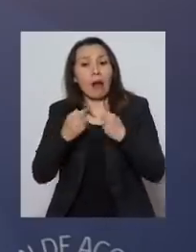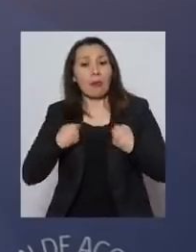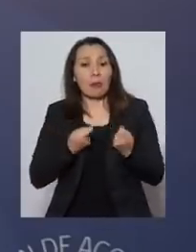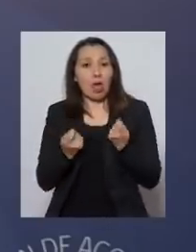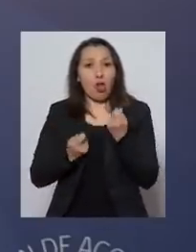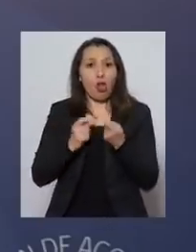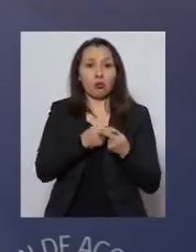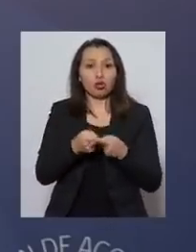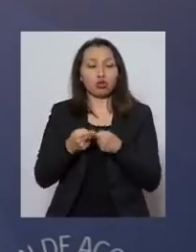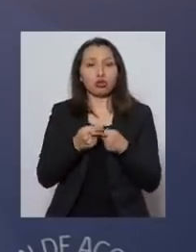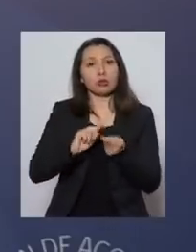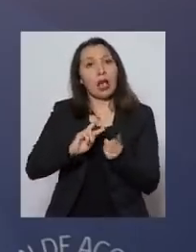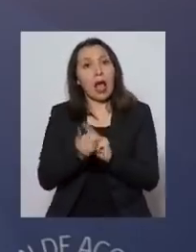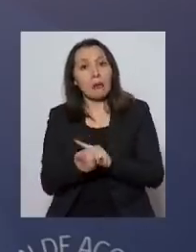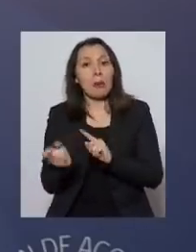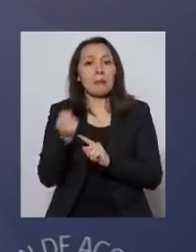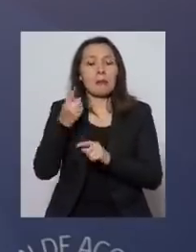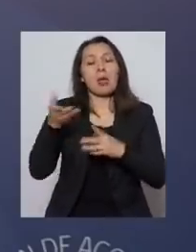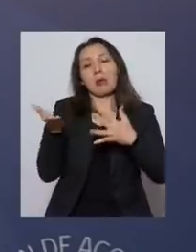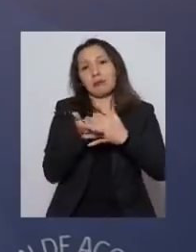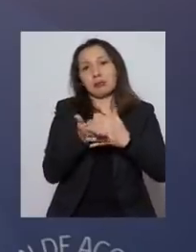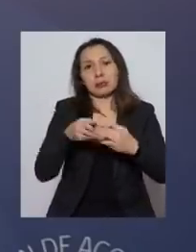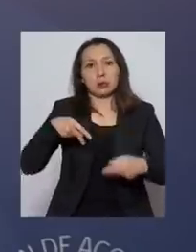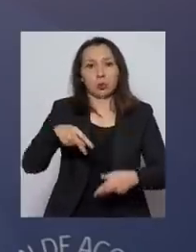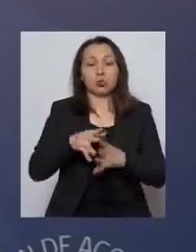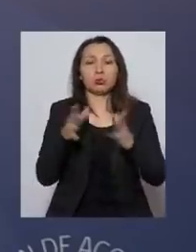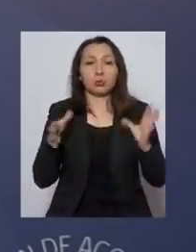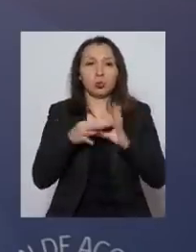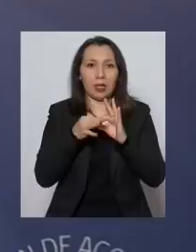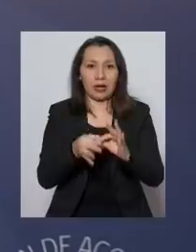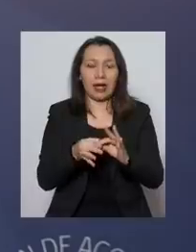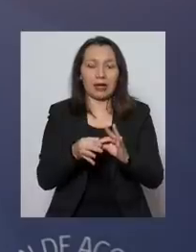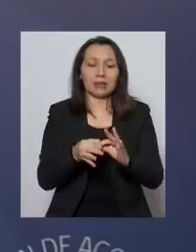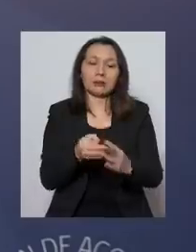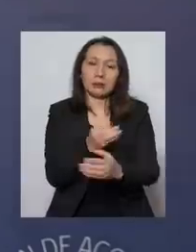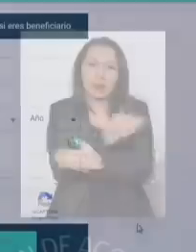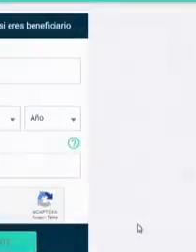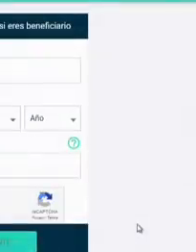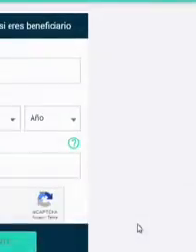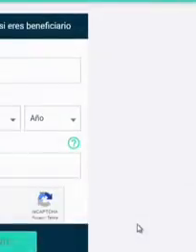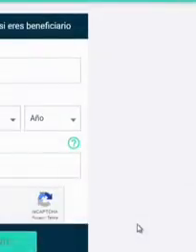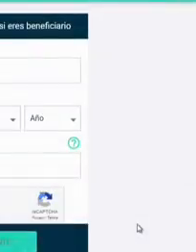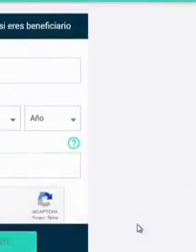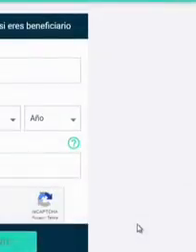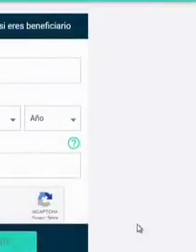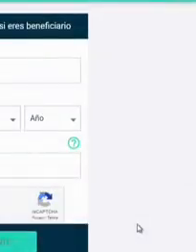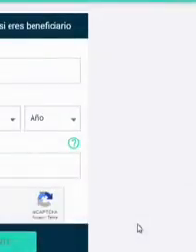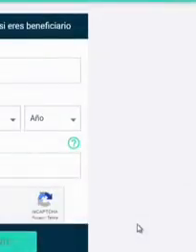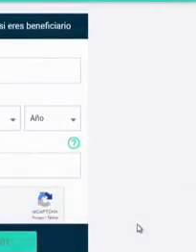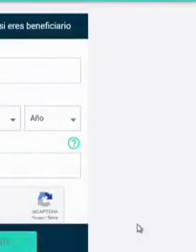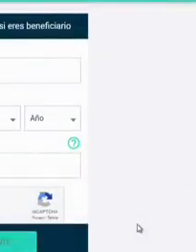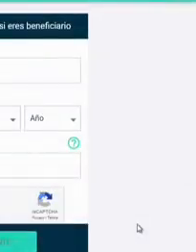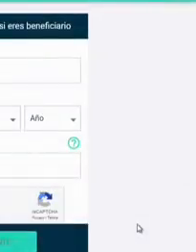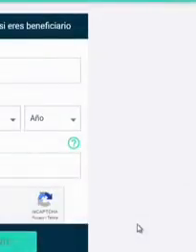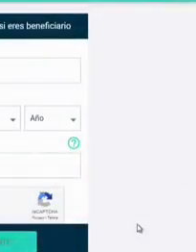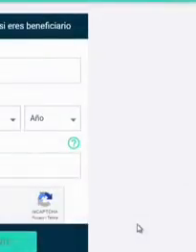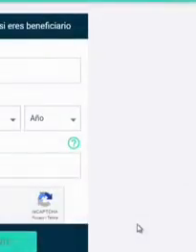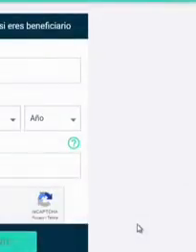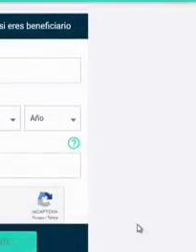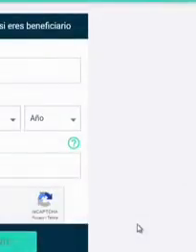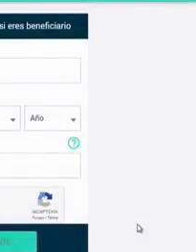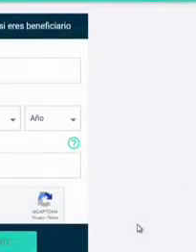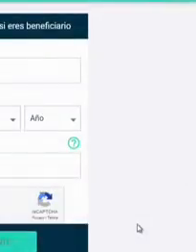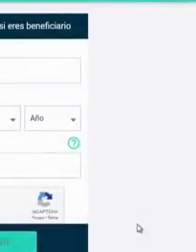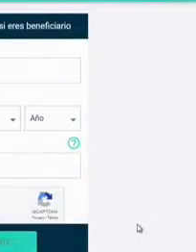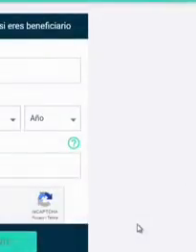socioeconómica y va a ser en la primera quincena de junio. Muchas gracias y un cariñoso abrazo a todos aquellos que están estos días enfrentando la